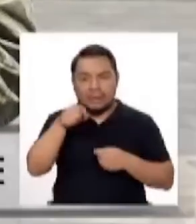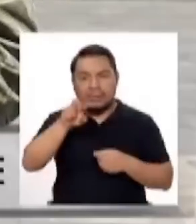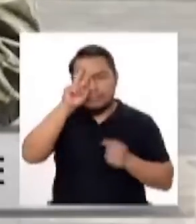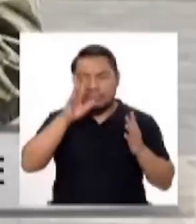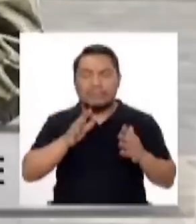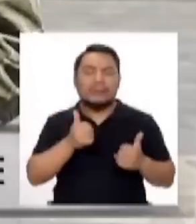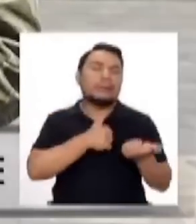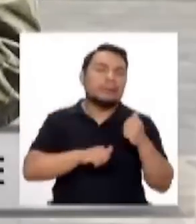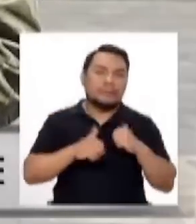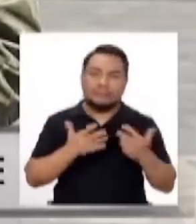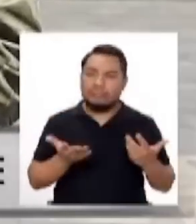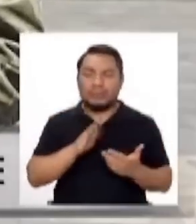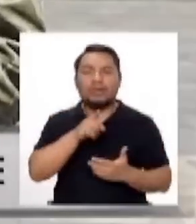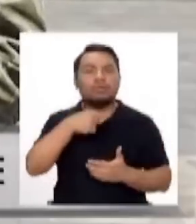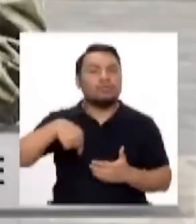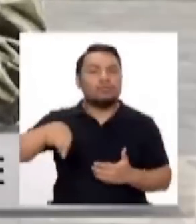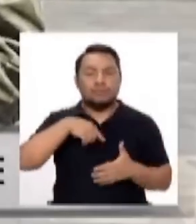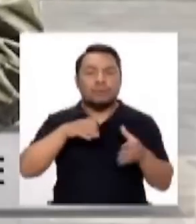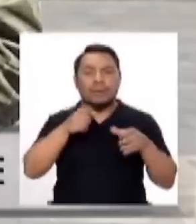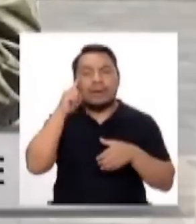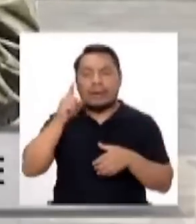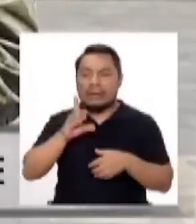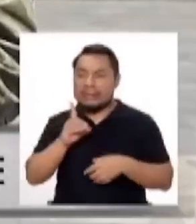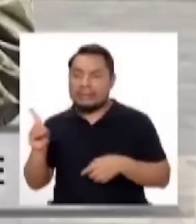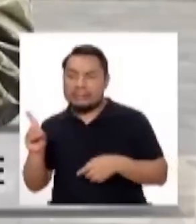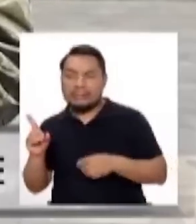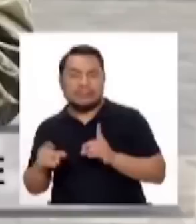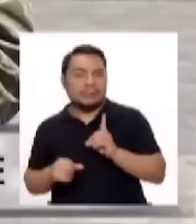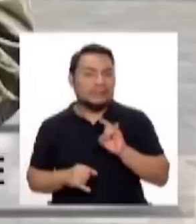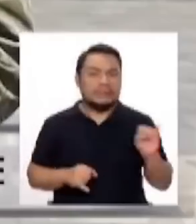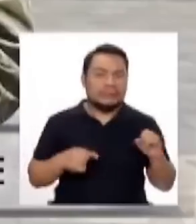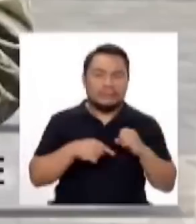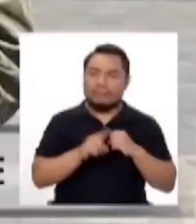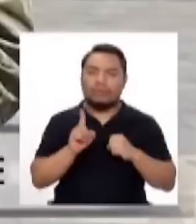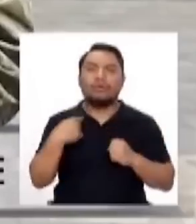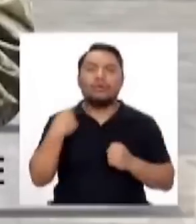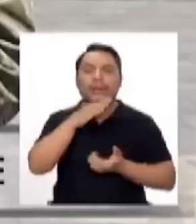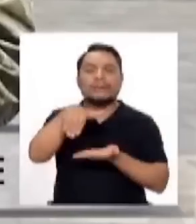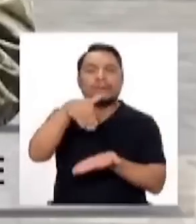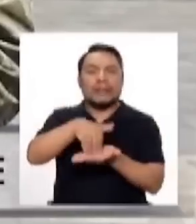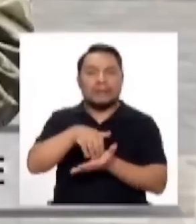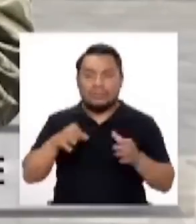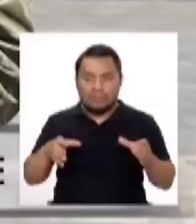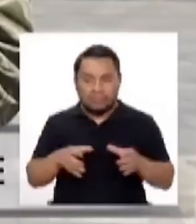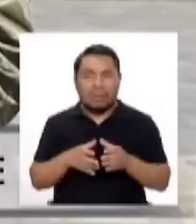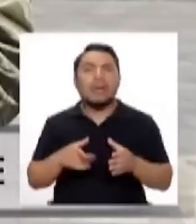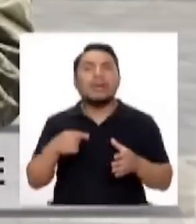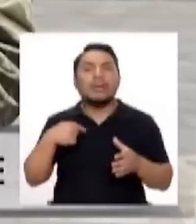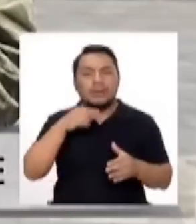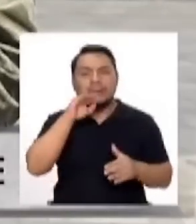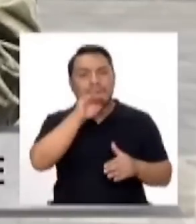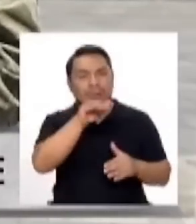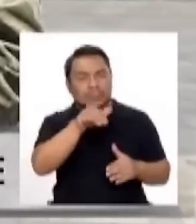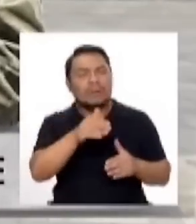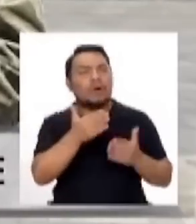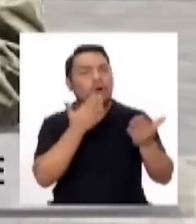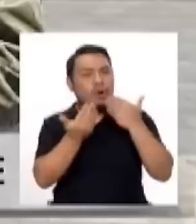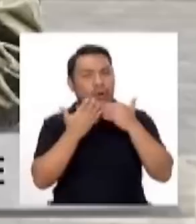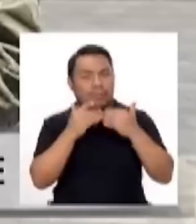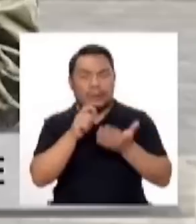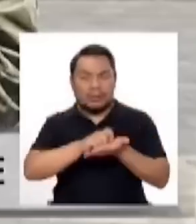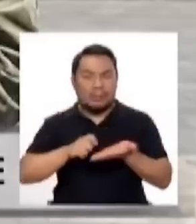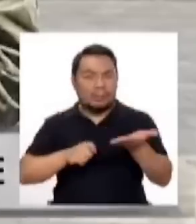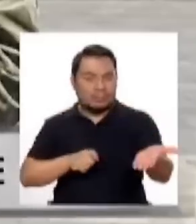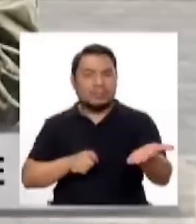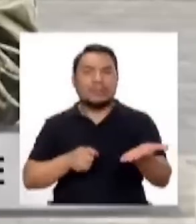crisis. El diálogo, y por eso le hemos propuesto una gran convocatoria a través de un documento.